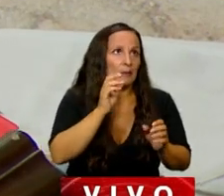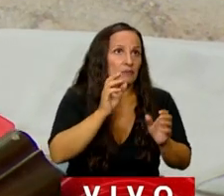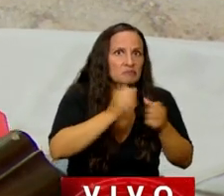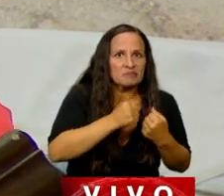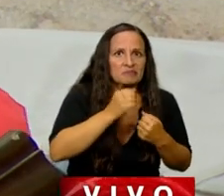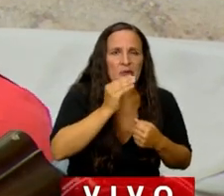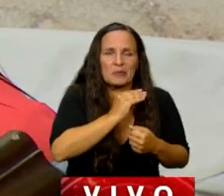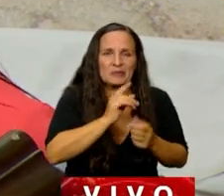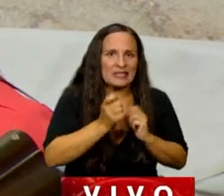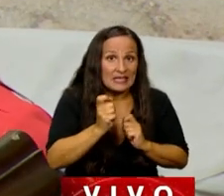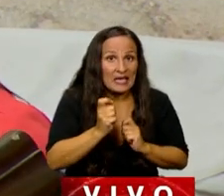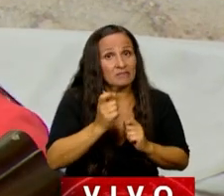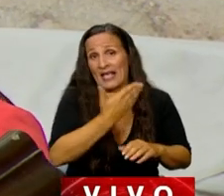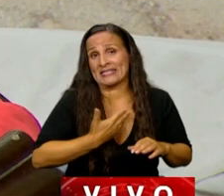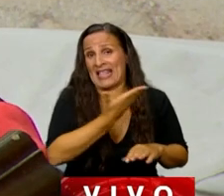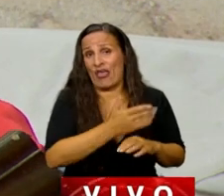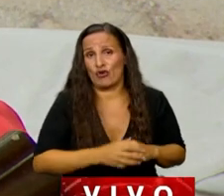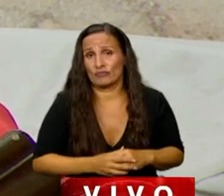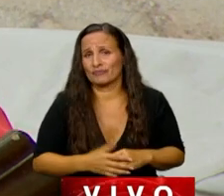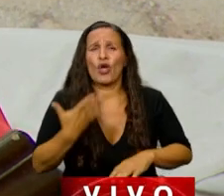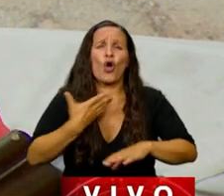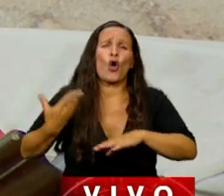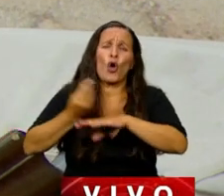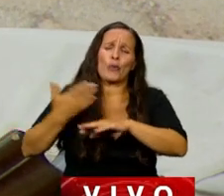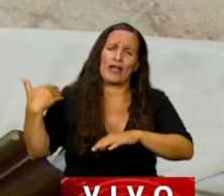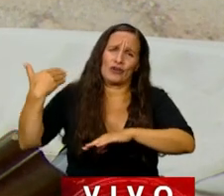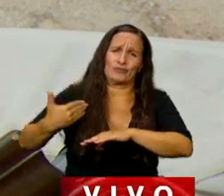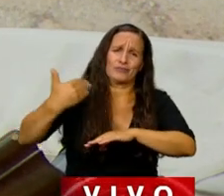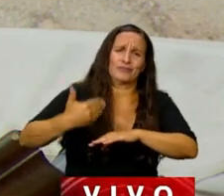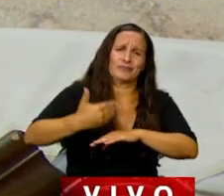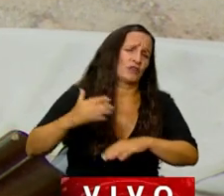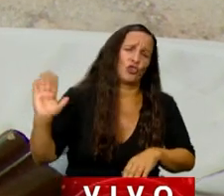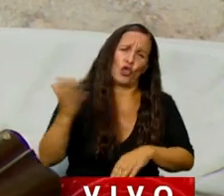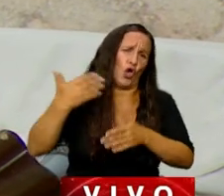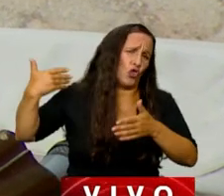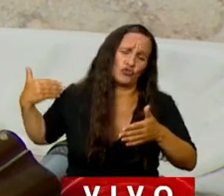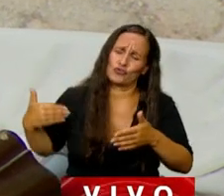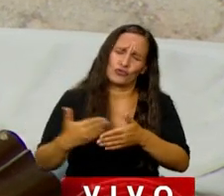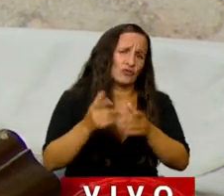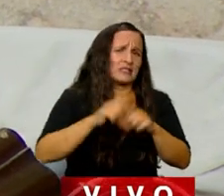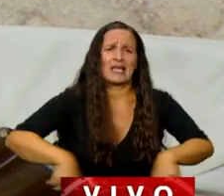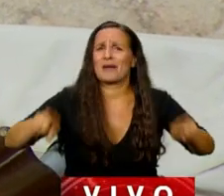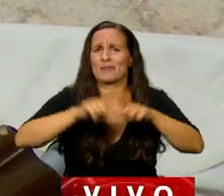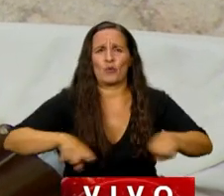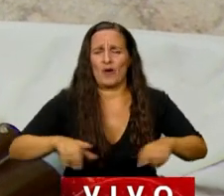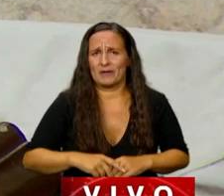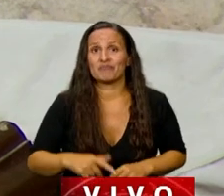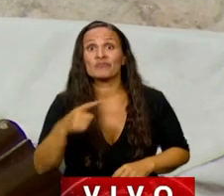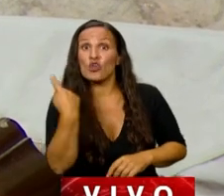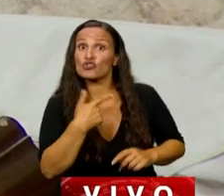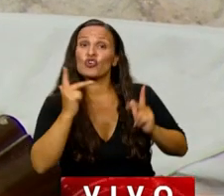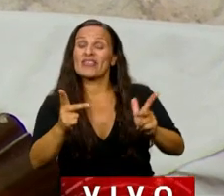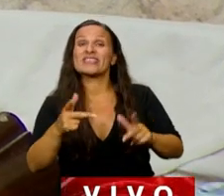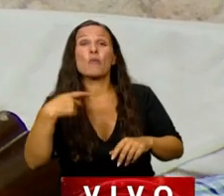grieta, porque todos han pasado por el gobierno y por eso lo primero que vamos a decir es basta del robo a